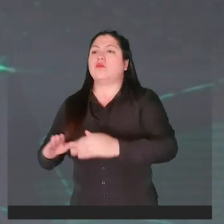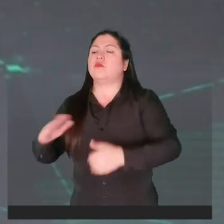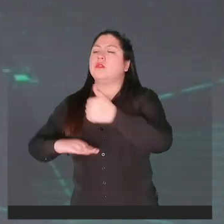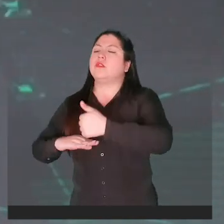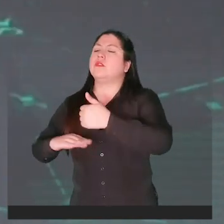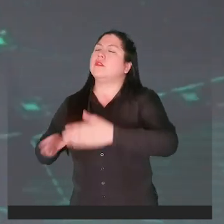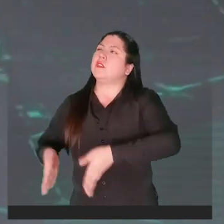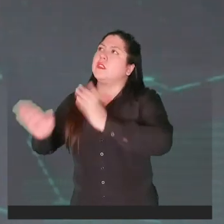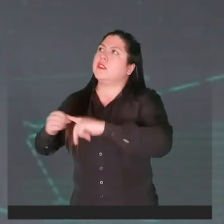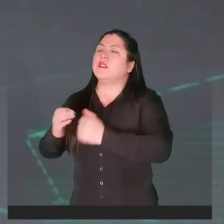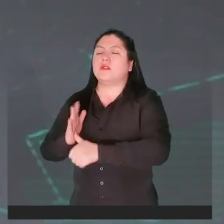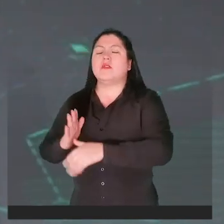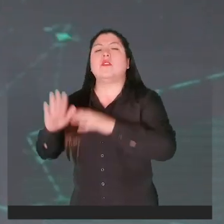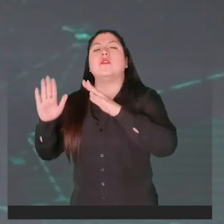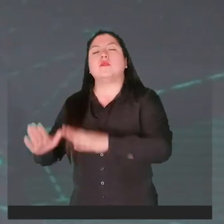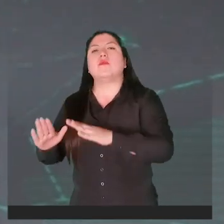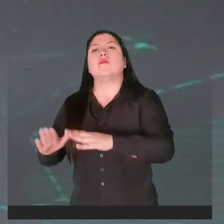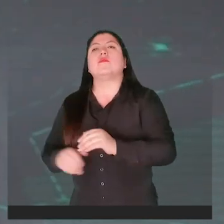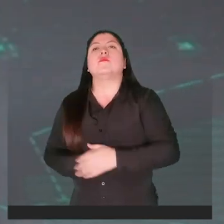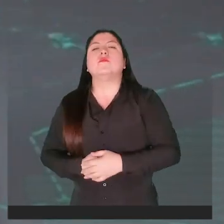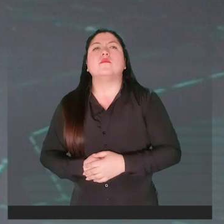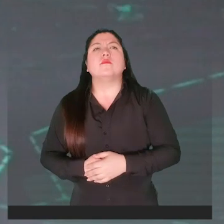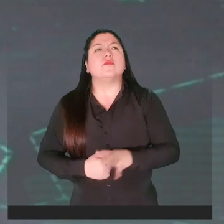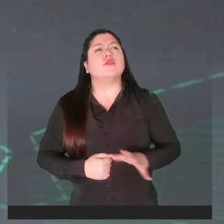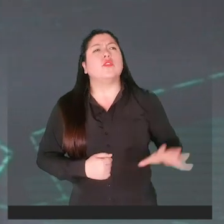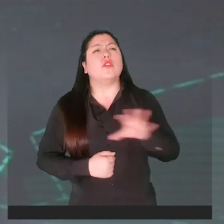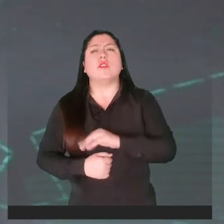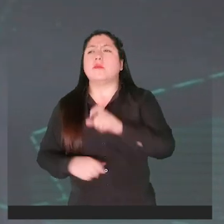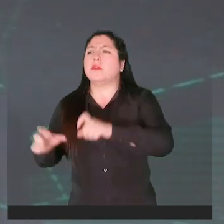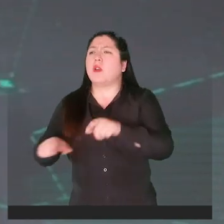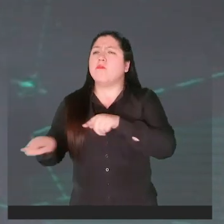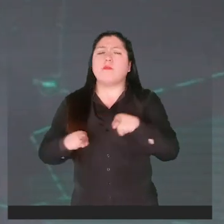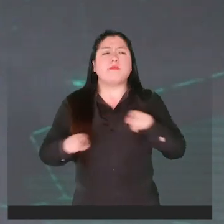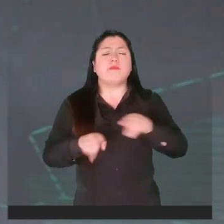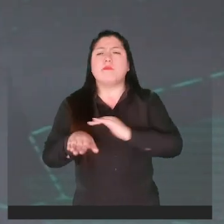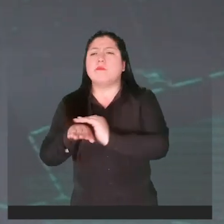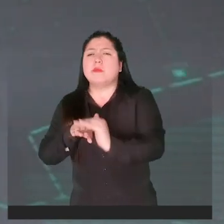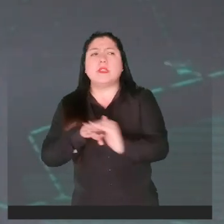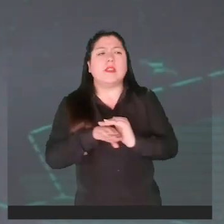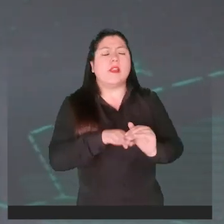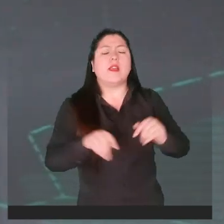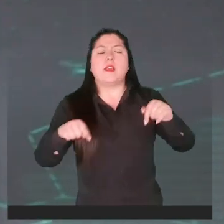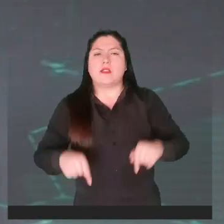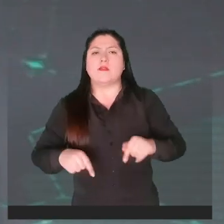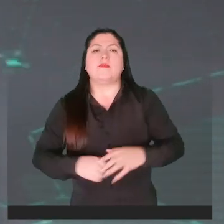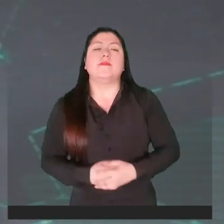Registraduría Nacional del Estado Civil. Mi saludo también a todos los invitados a este